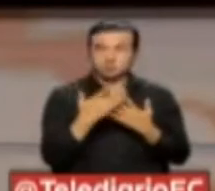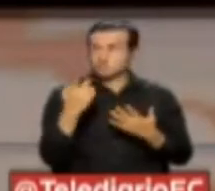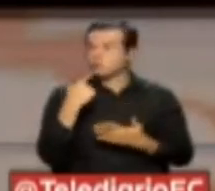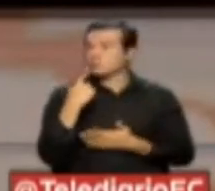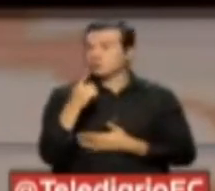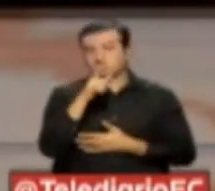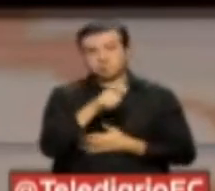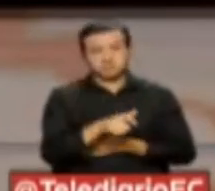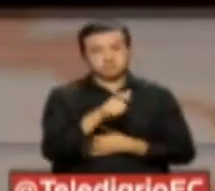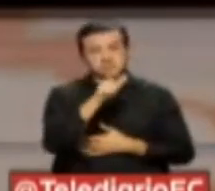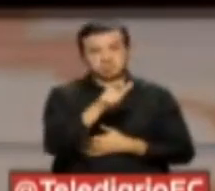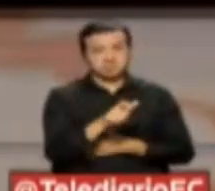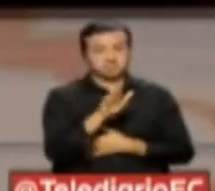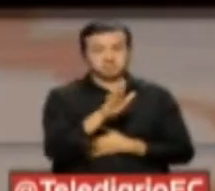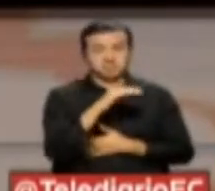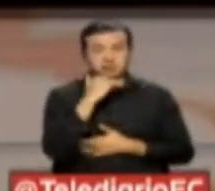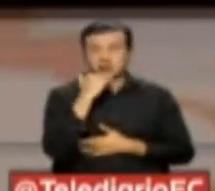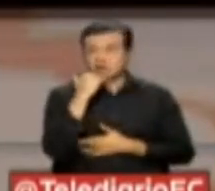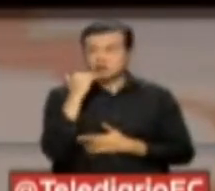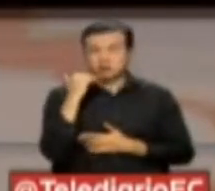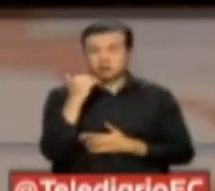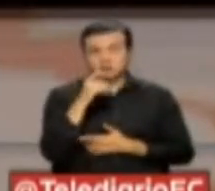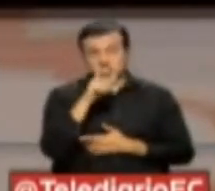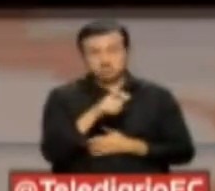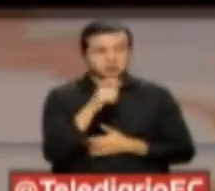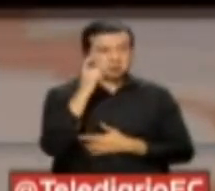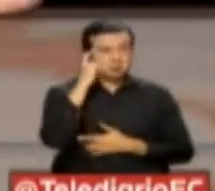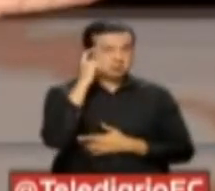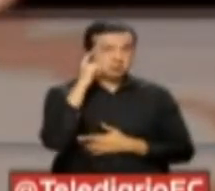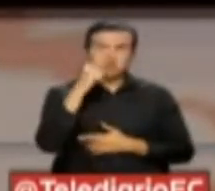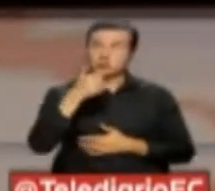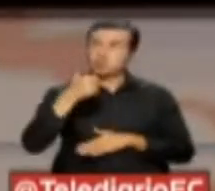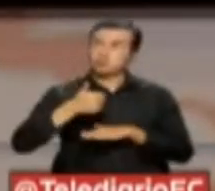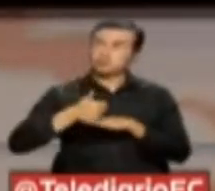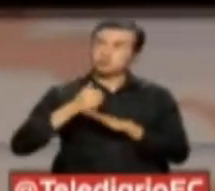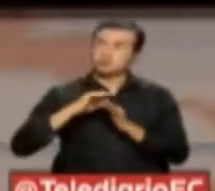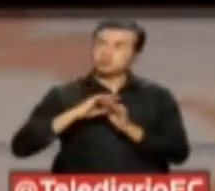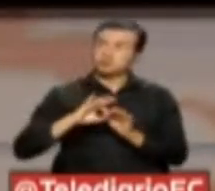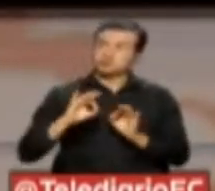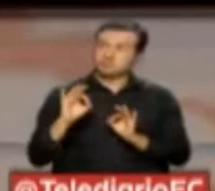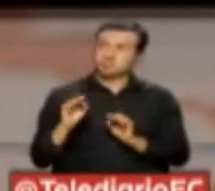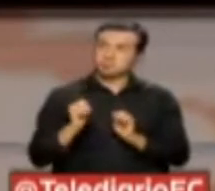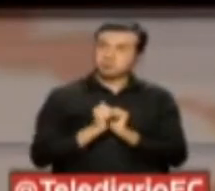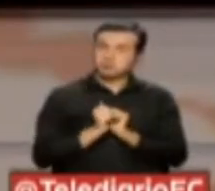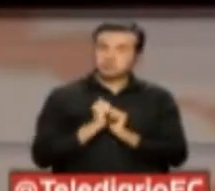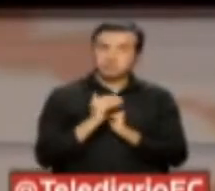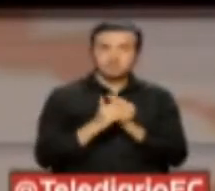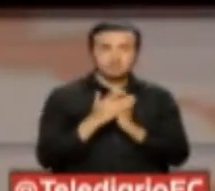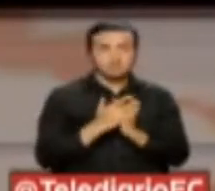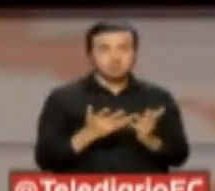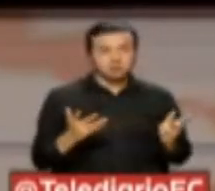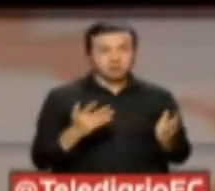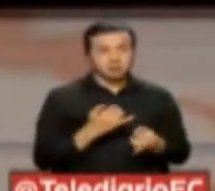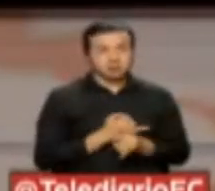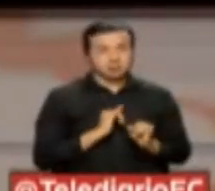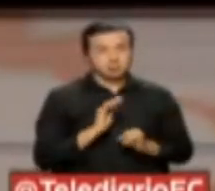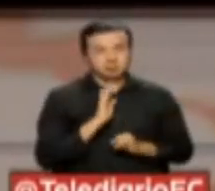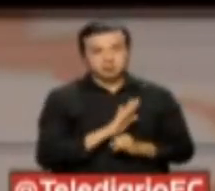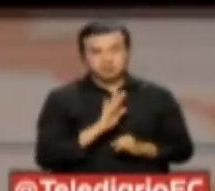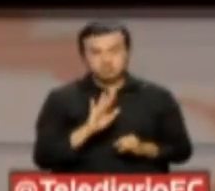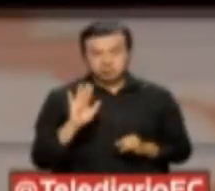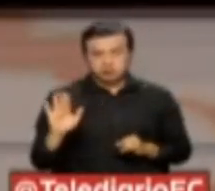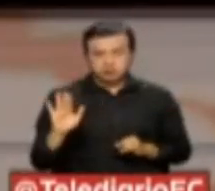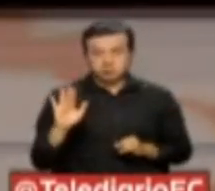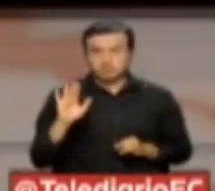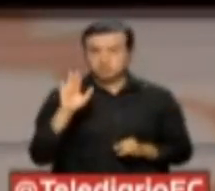puede ser una persona que parta de algo aparentemente muy ligado al poder le designó pero su actuación es independiente del